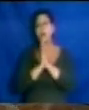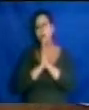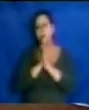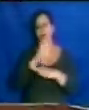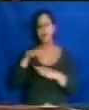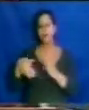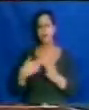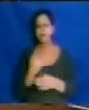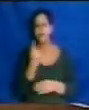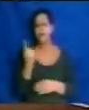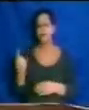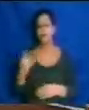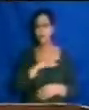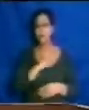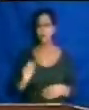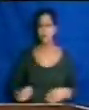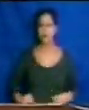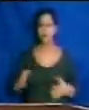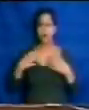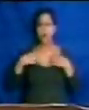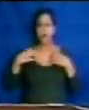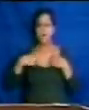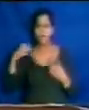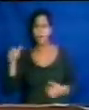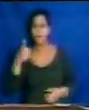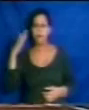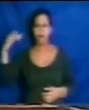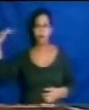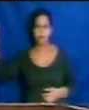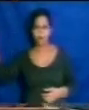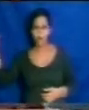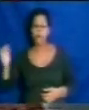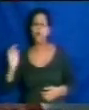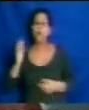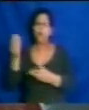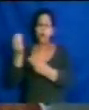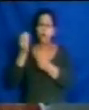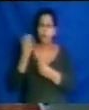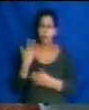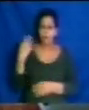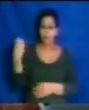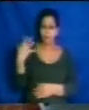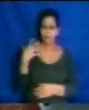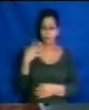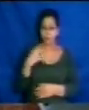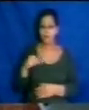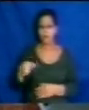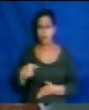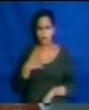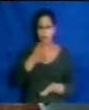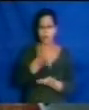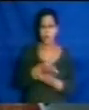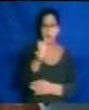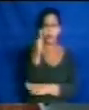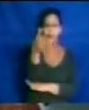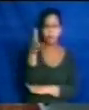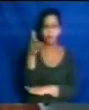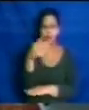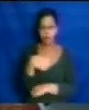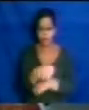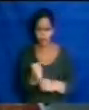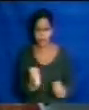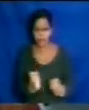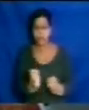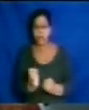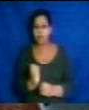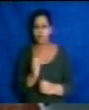compatriotas salvadoreños que habitan en el exterior, quienes nos han manifestado que al llegar a las sedes consulados son